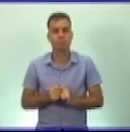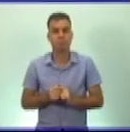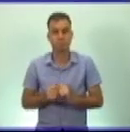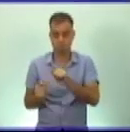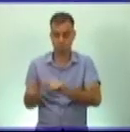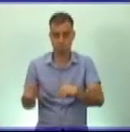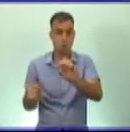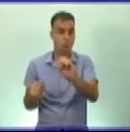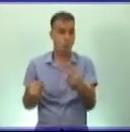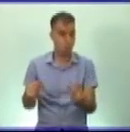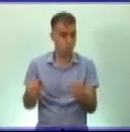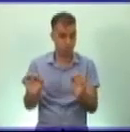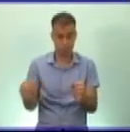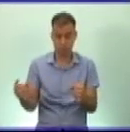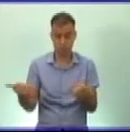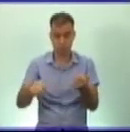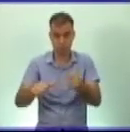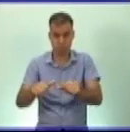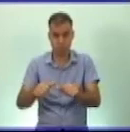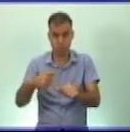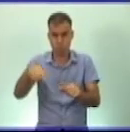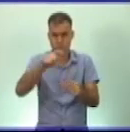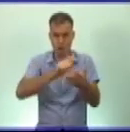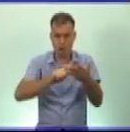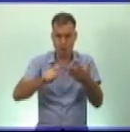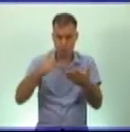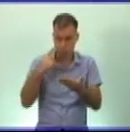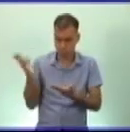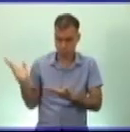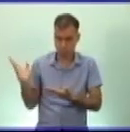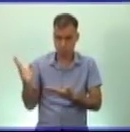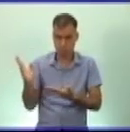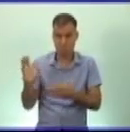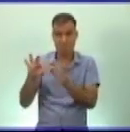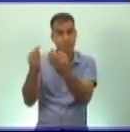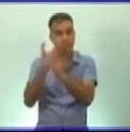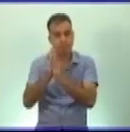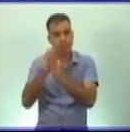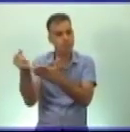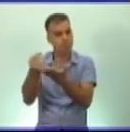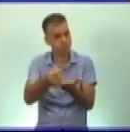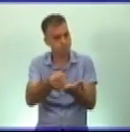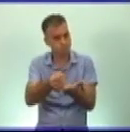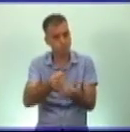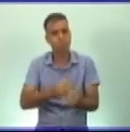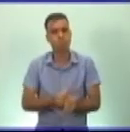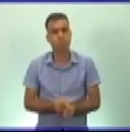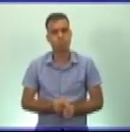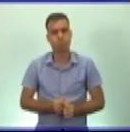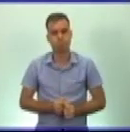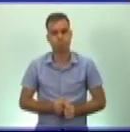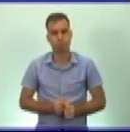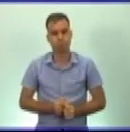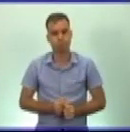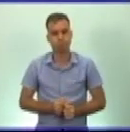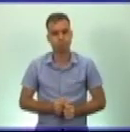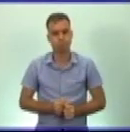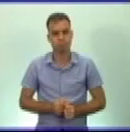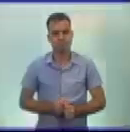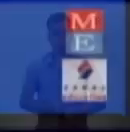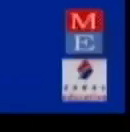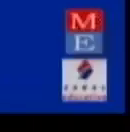el dioxígeno. Pueden copiar la ecuación. Familiares, por favor, ayuden a los estudiantes para que la puedan copiar de una forma más